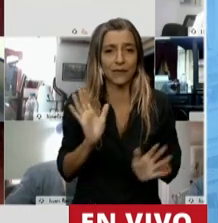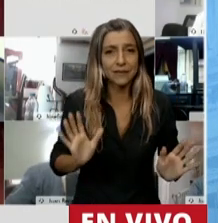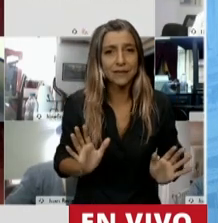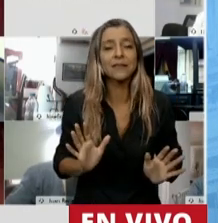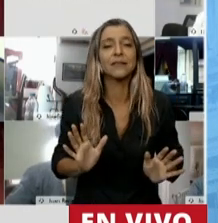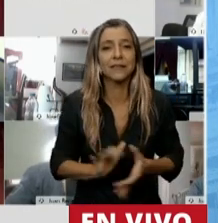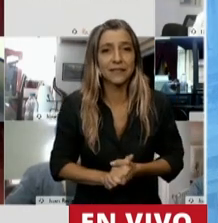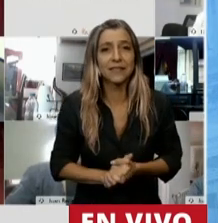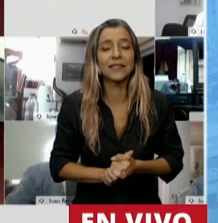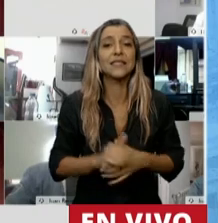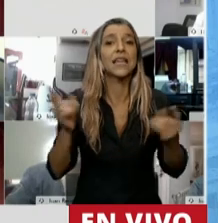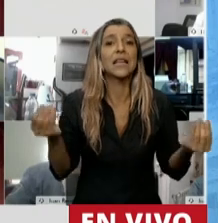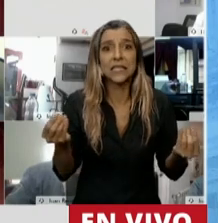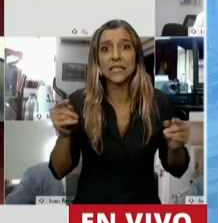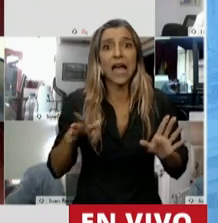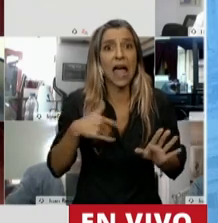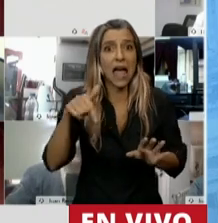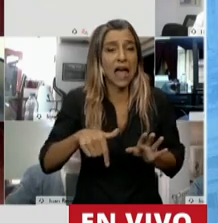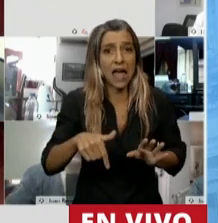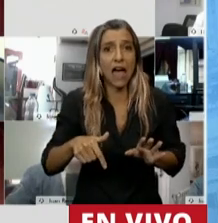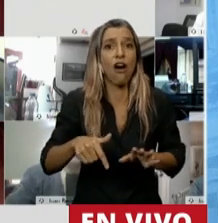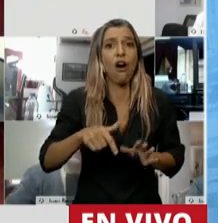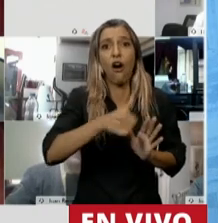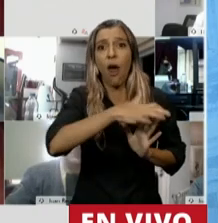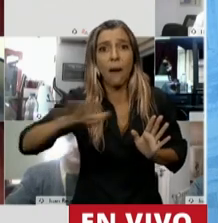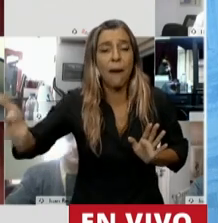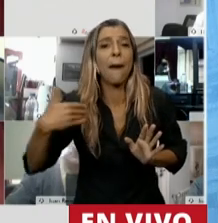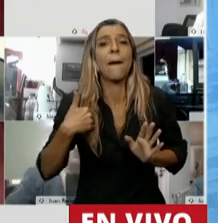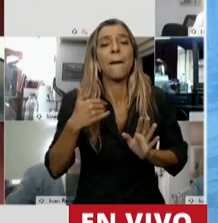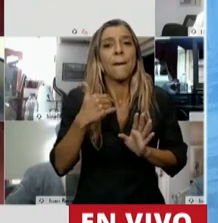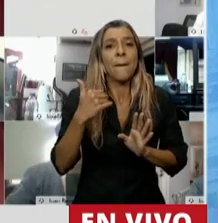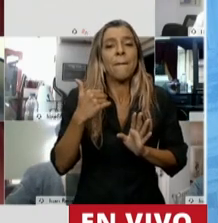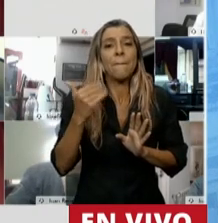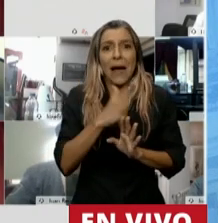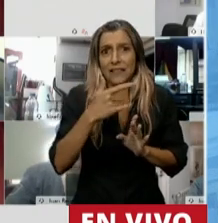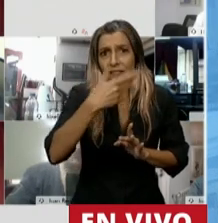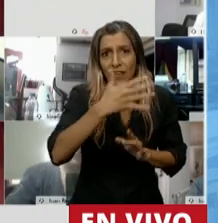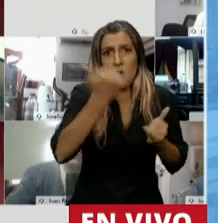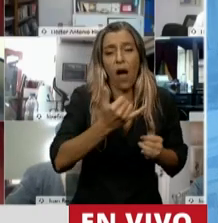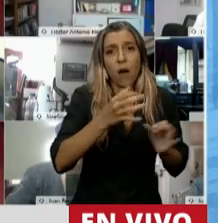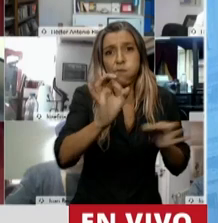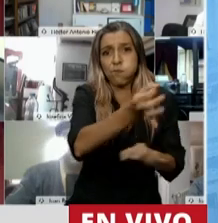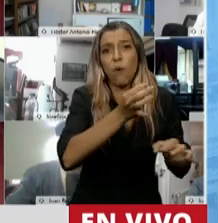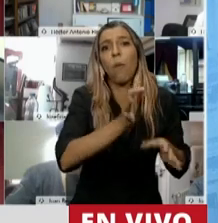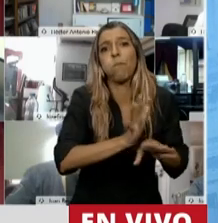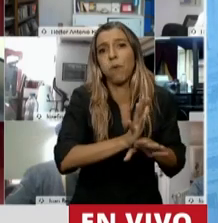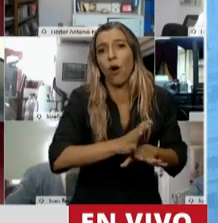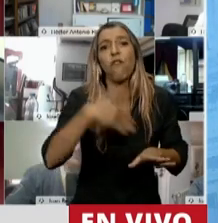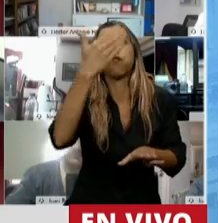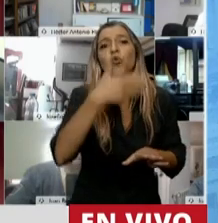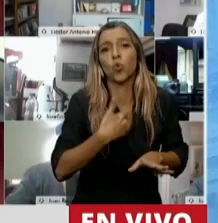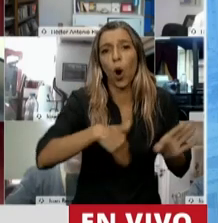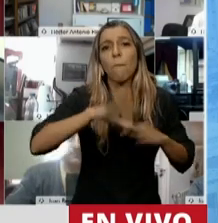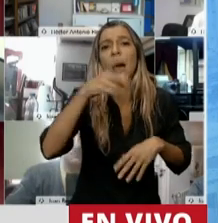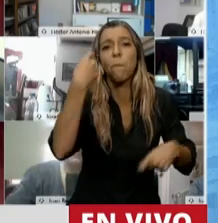Aires flotando en el Pacífico Norte. Dice la ONU que en el 2050 va a haber más plástico que peces en el océano. Y